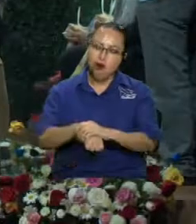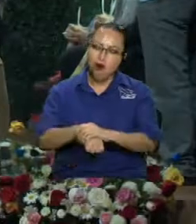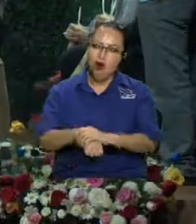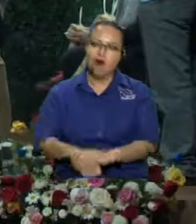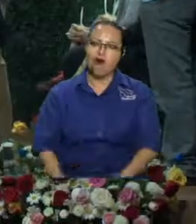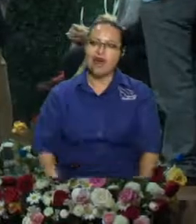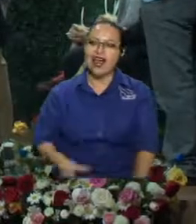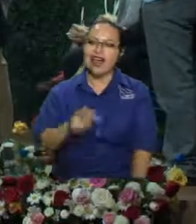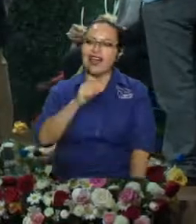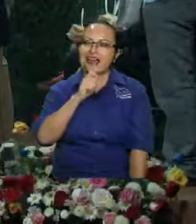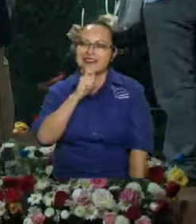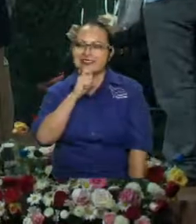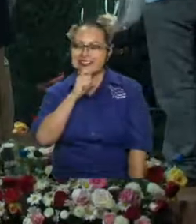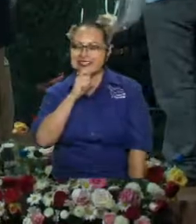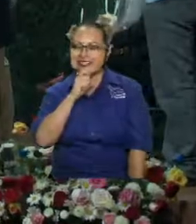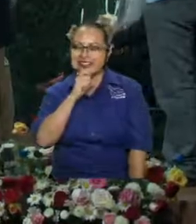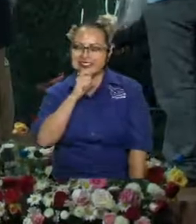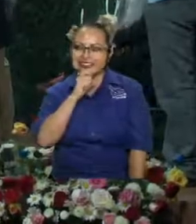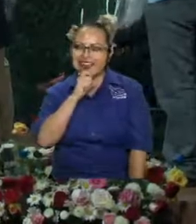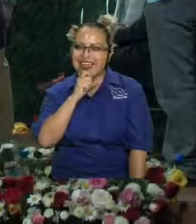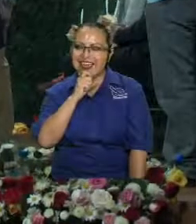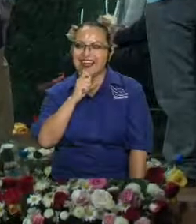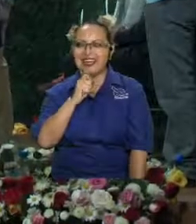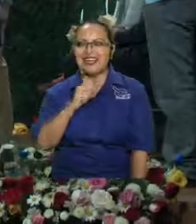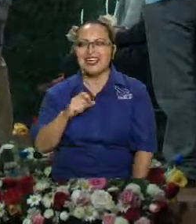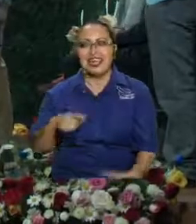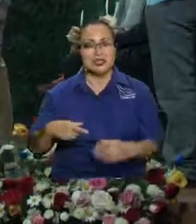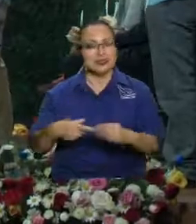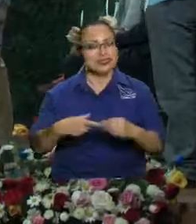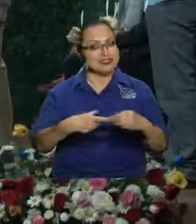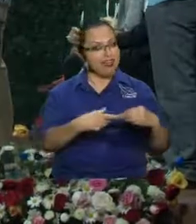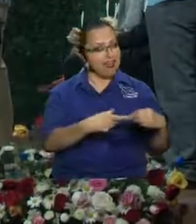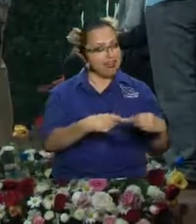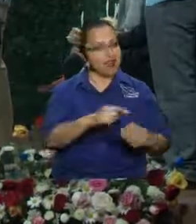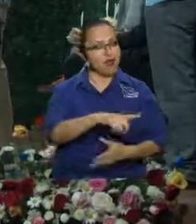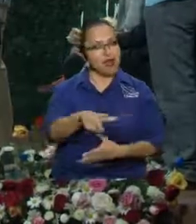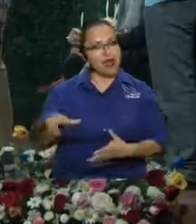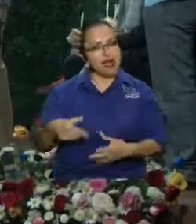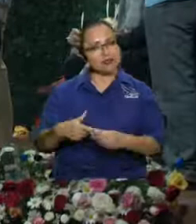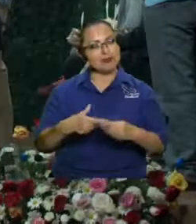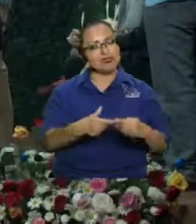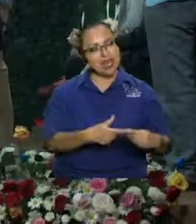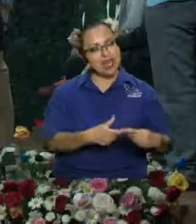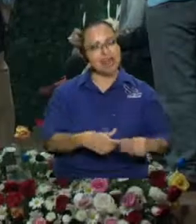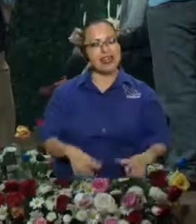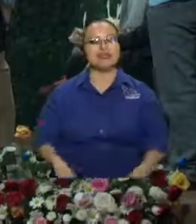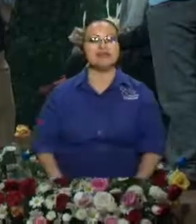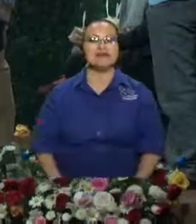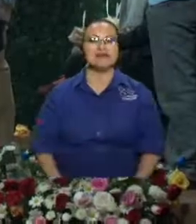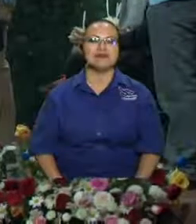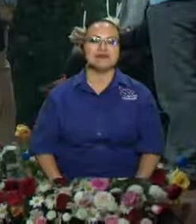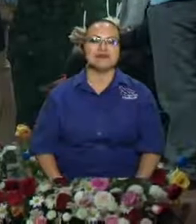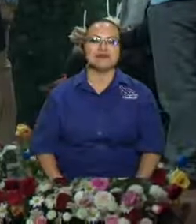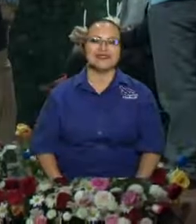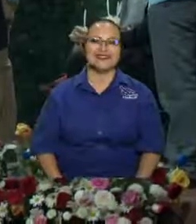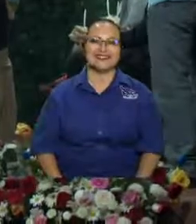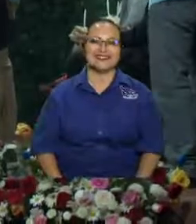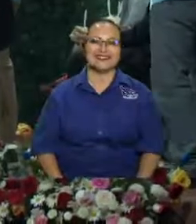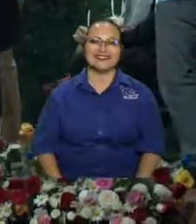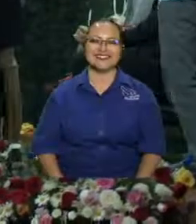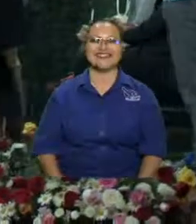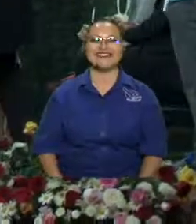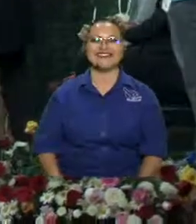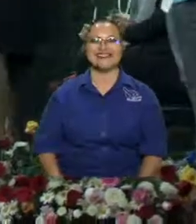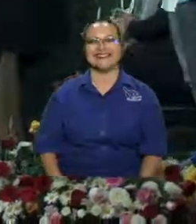llevar a su pareja, no sé si su esposa o prometida. ¿Ah? Amiga, a